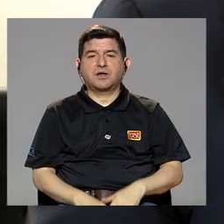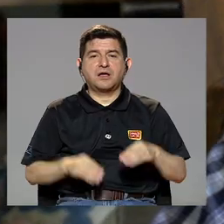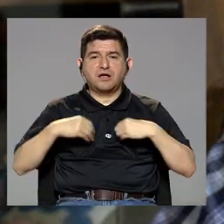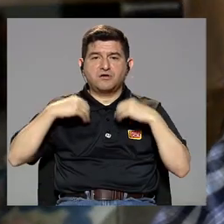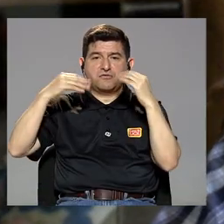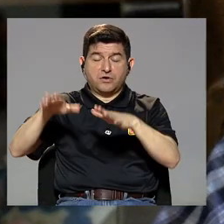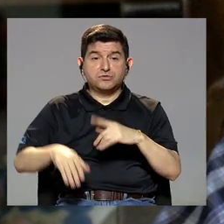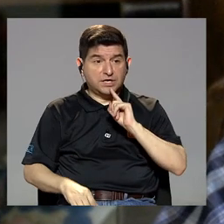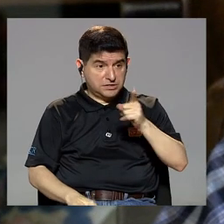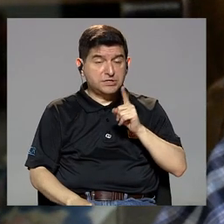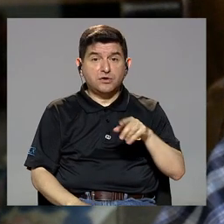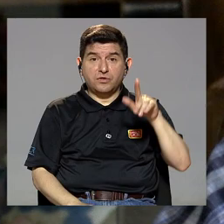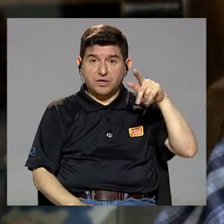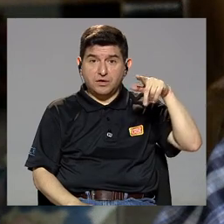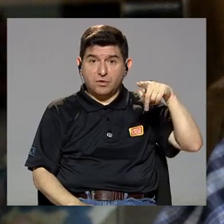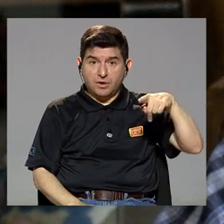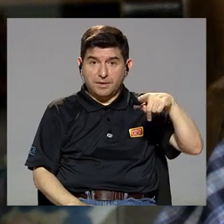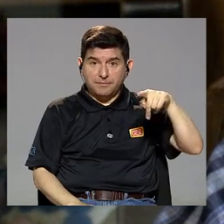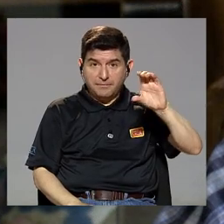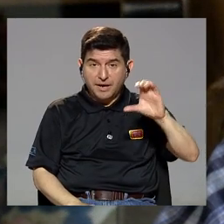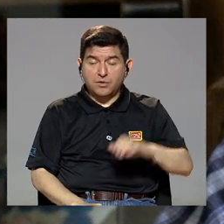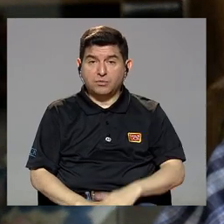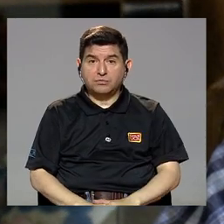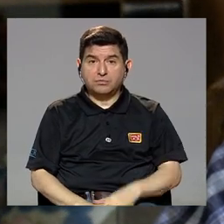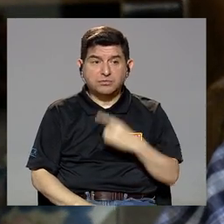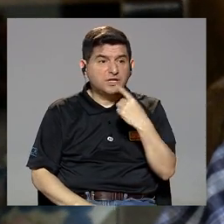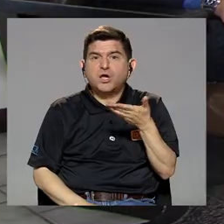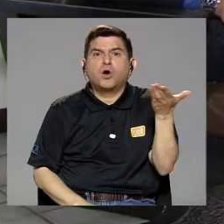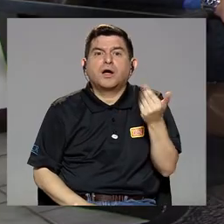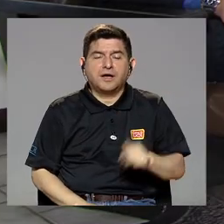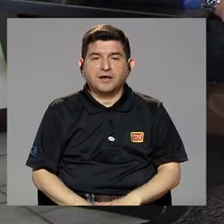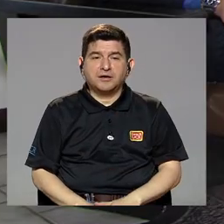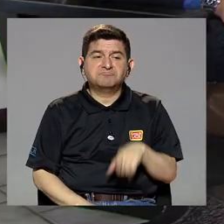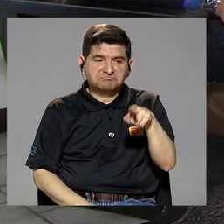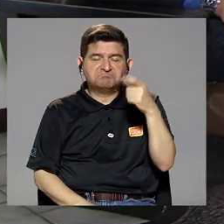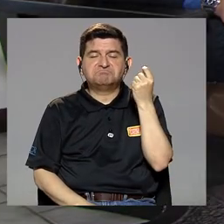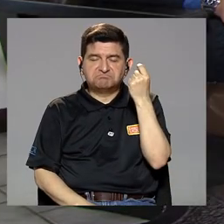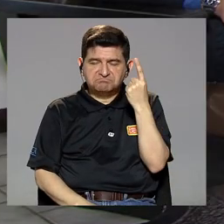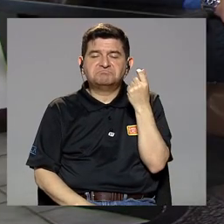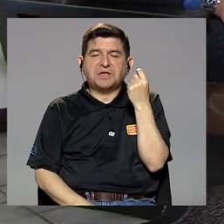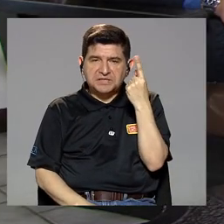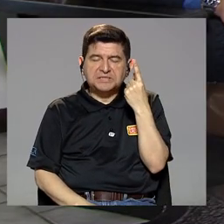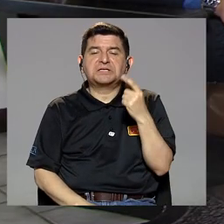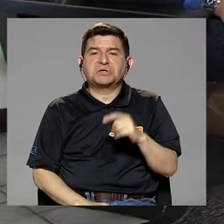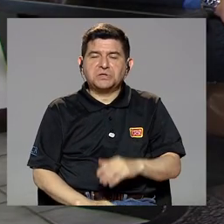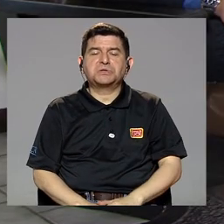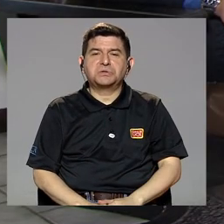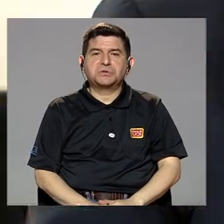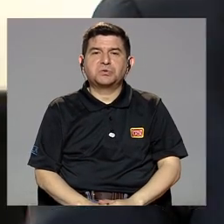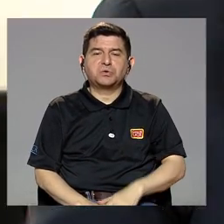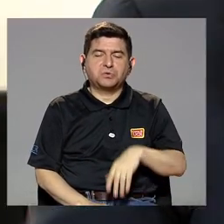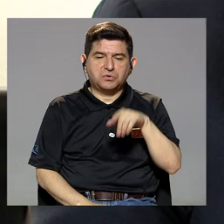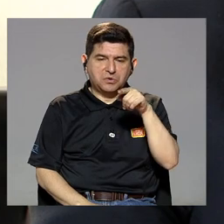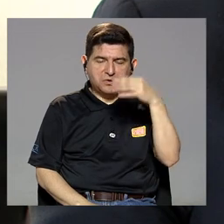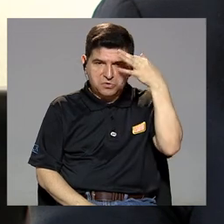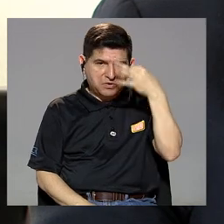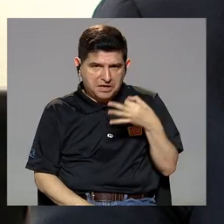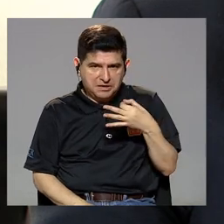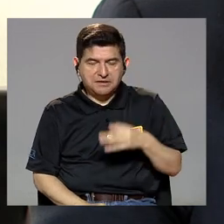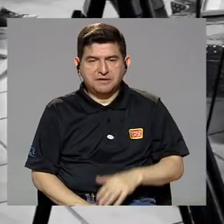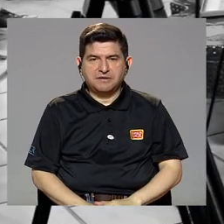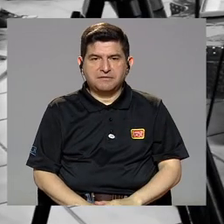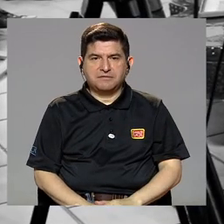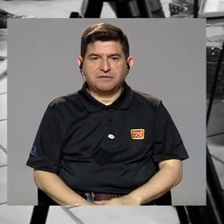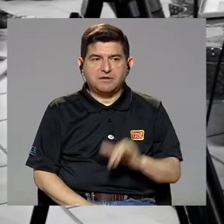poco don paco me dijo que él entendía mi posición y la